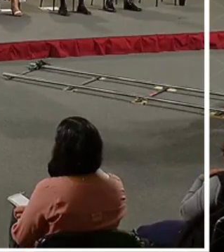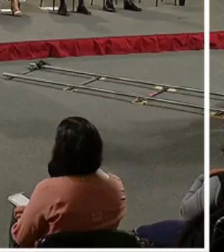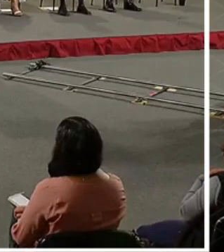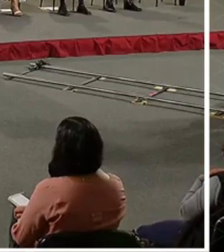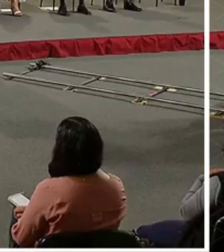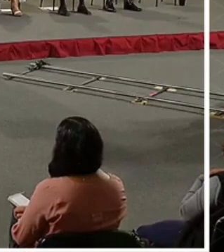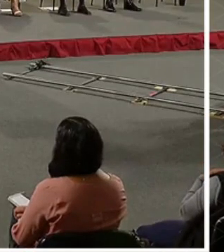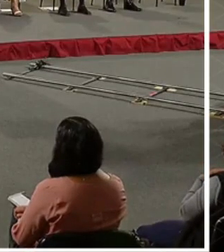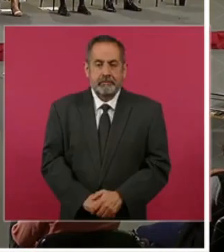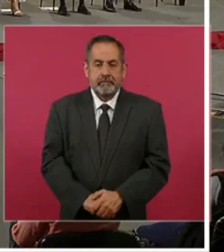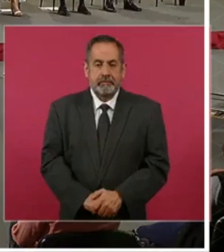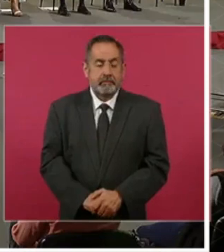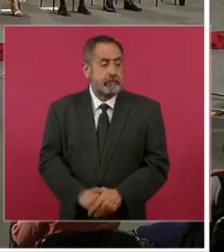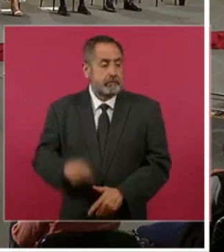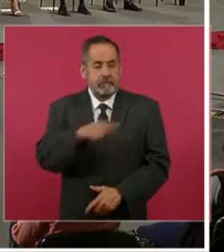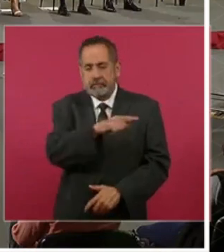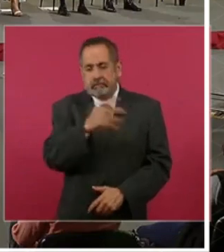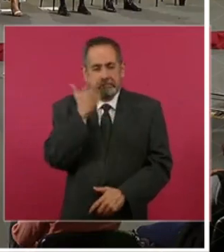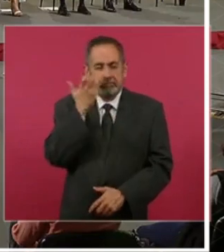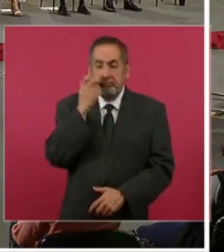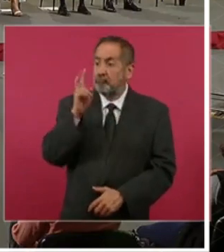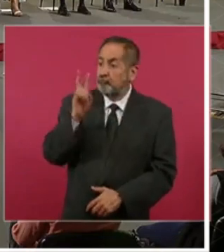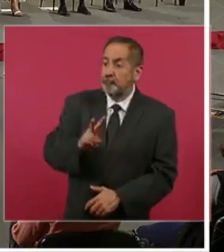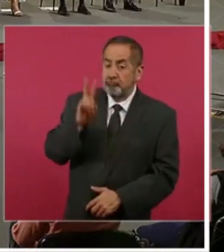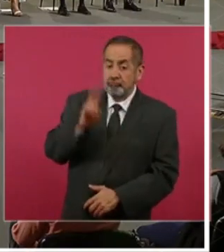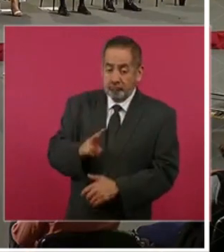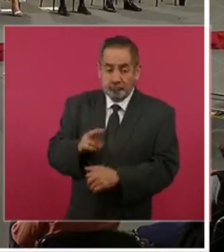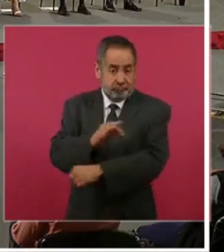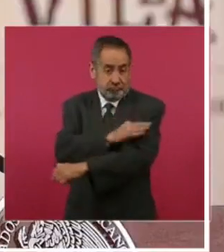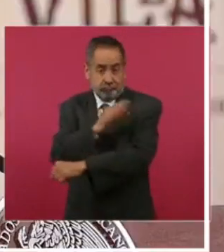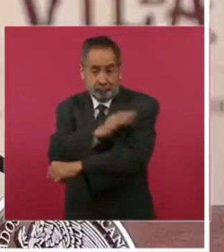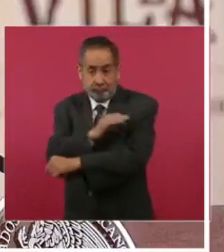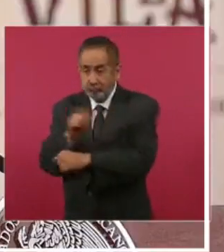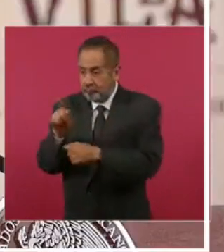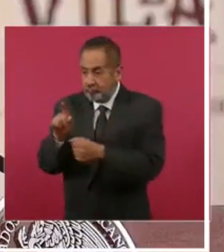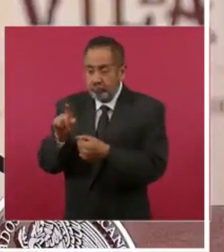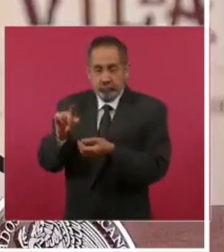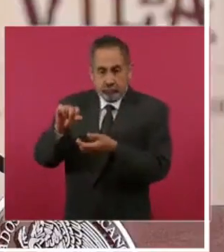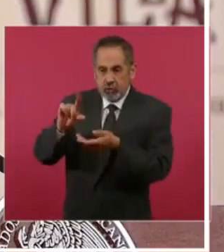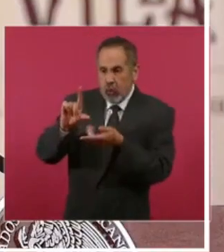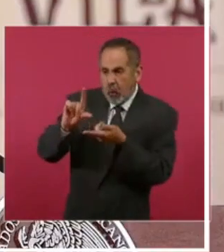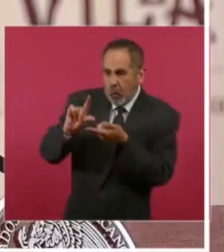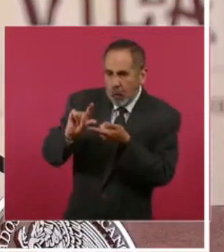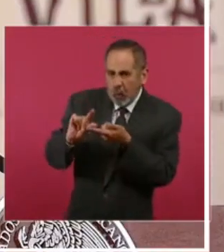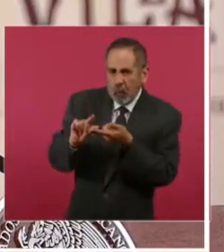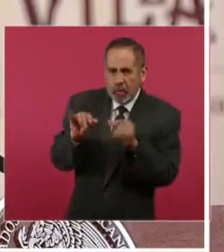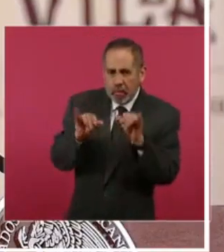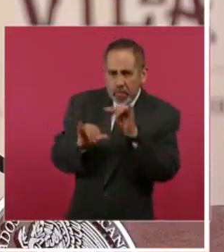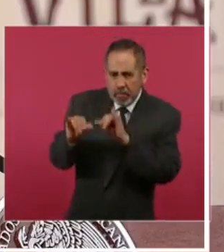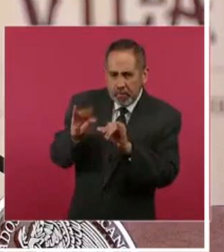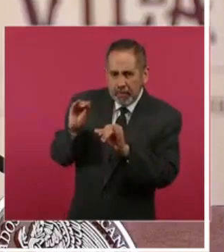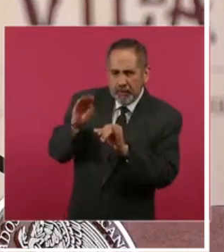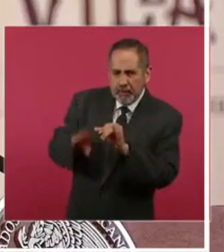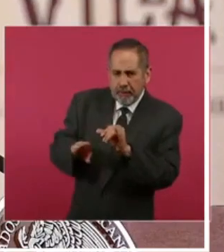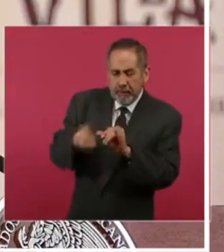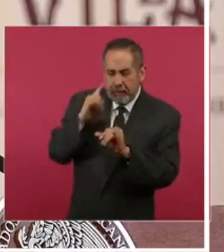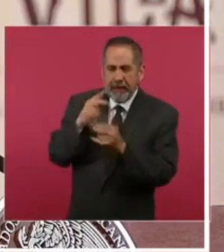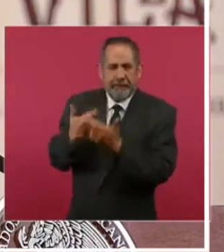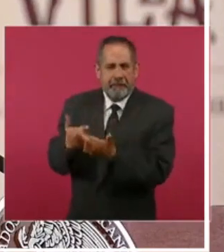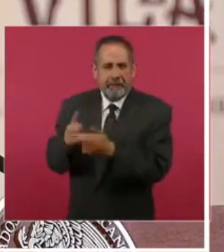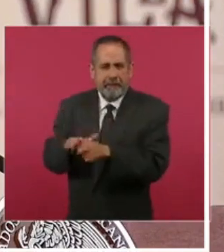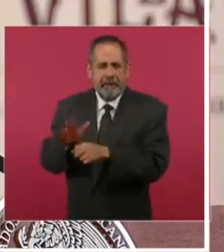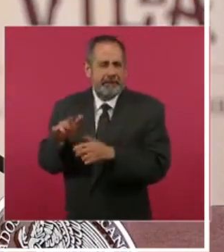las vacunas de COVID diecinueve de la marca Pfizer, lo cual es falso. Toma una técnica de